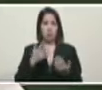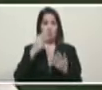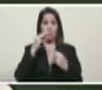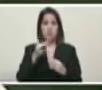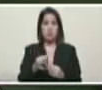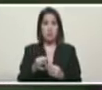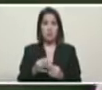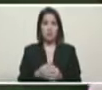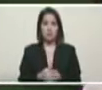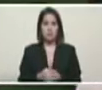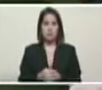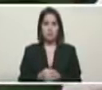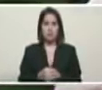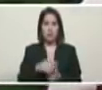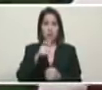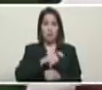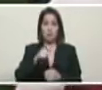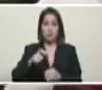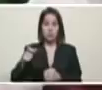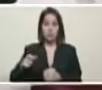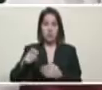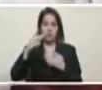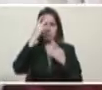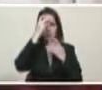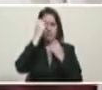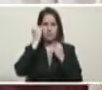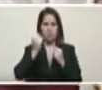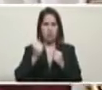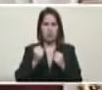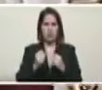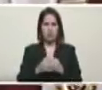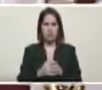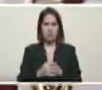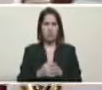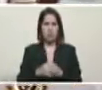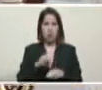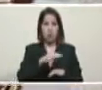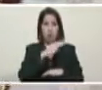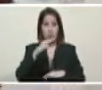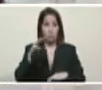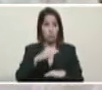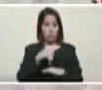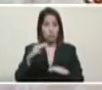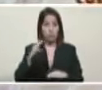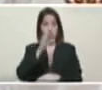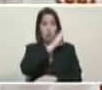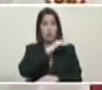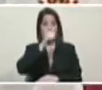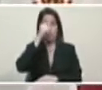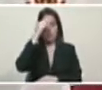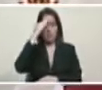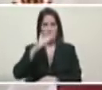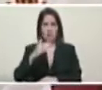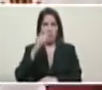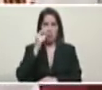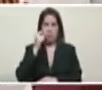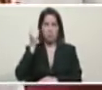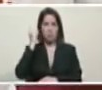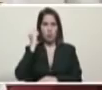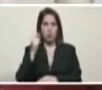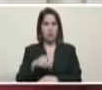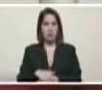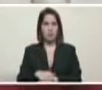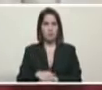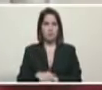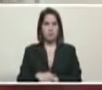oficiales, personal, profesional, músicos, cadetes, cadetas,